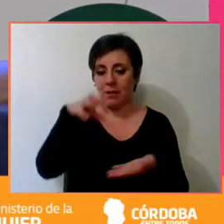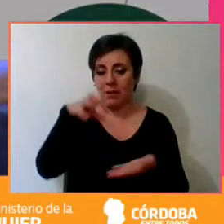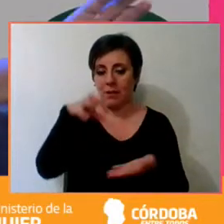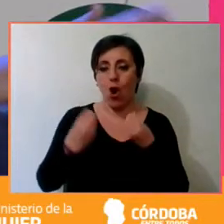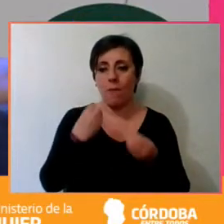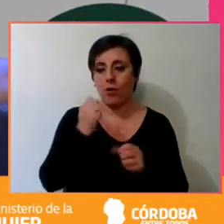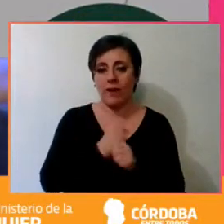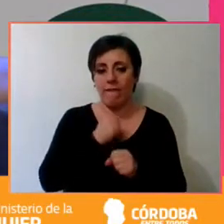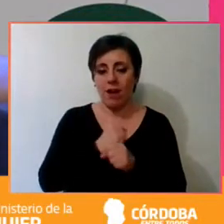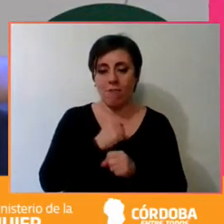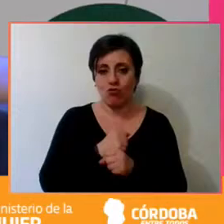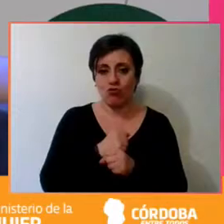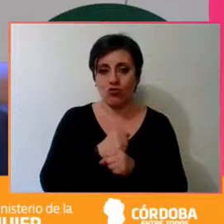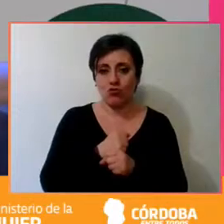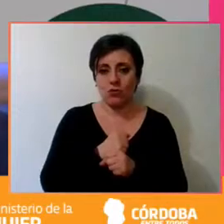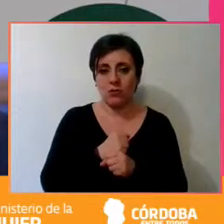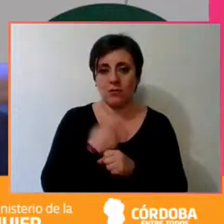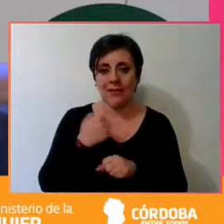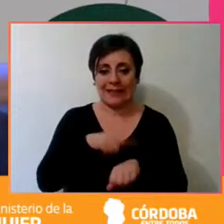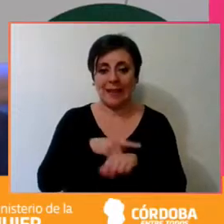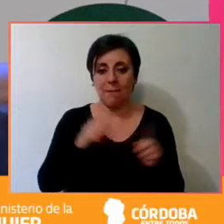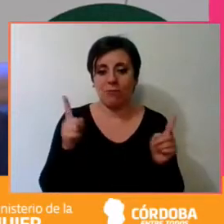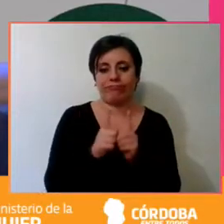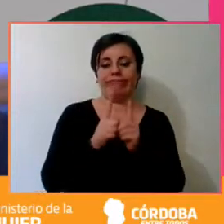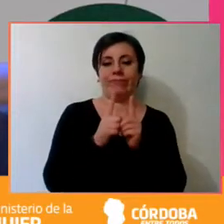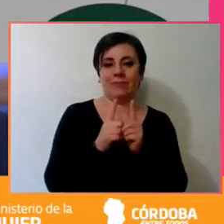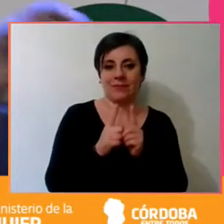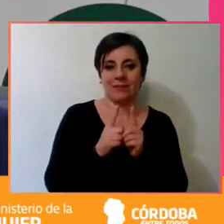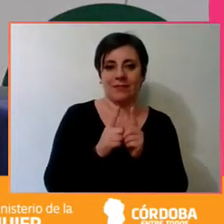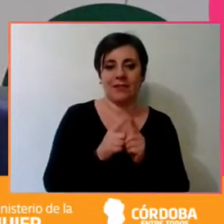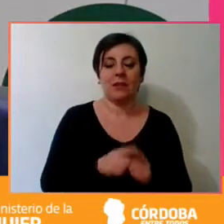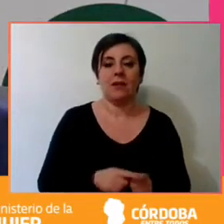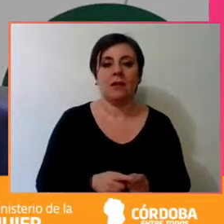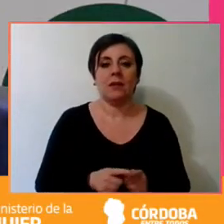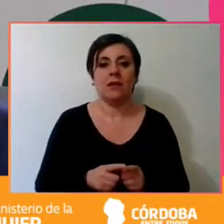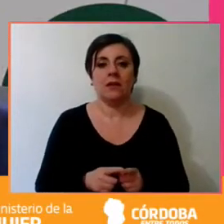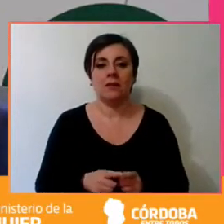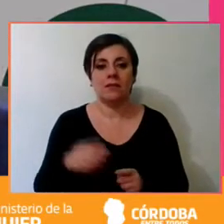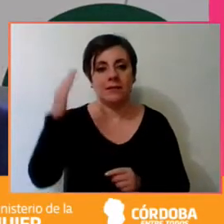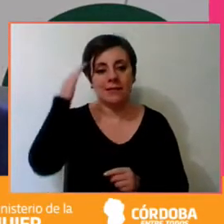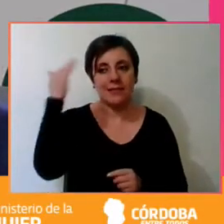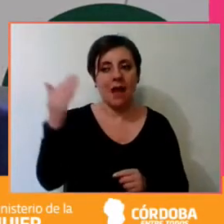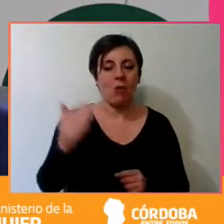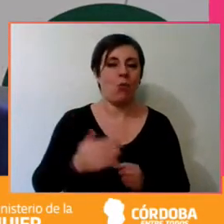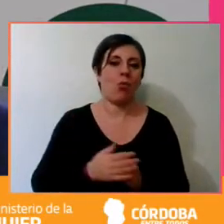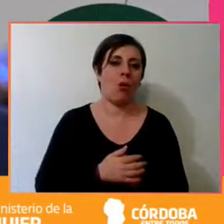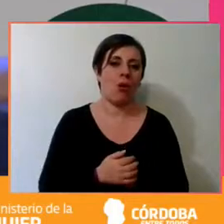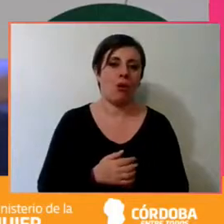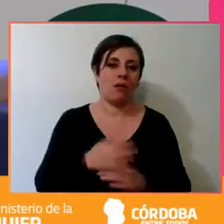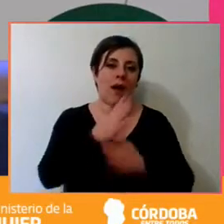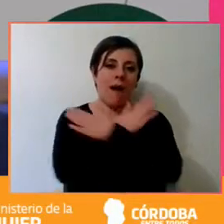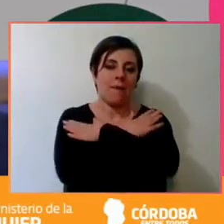nosotros. Estamos medios cortos de tiempo, por eso lo hago rápido. Y bueno, un saludo muy, muy grande y los abrazo desde